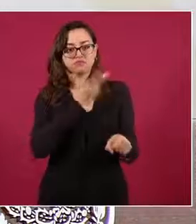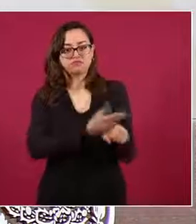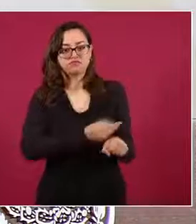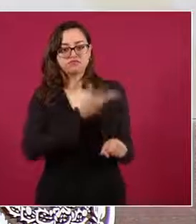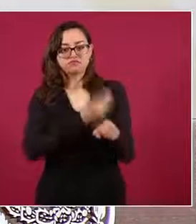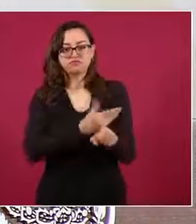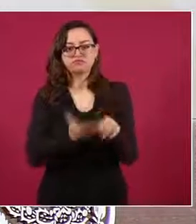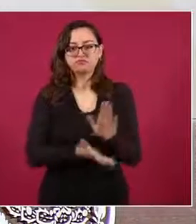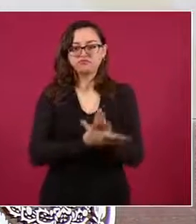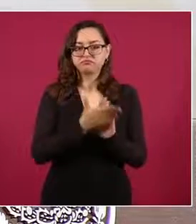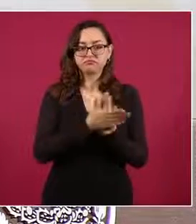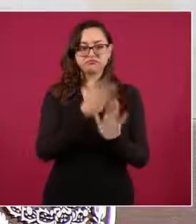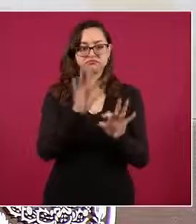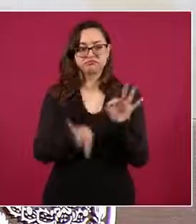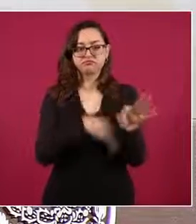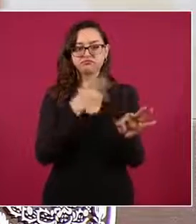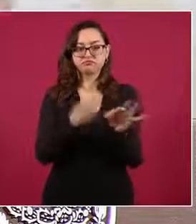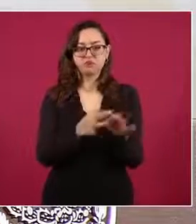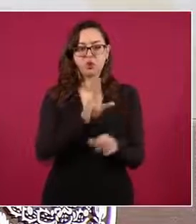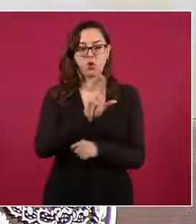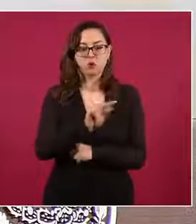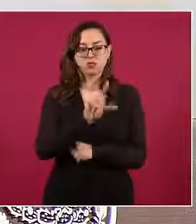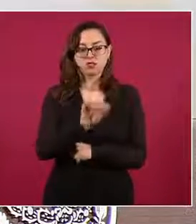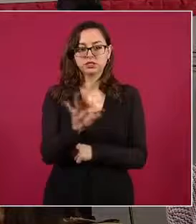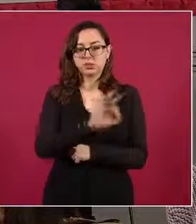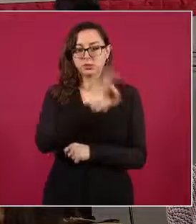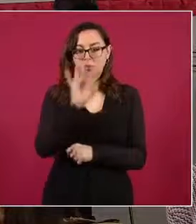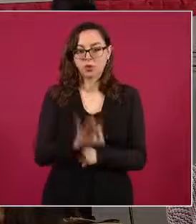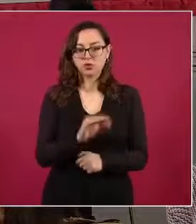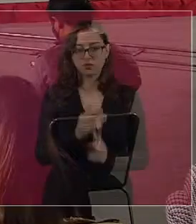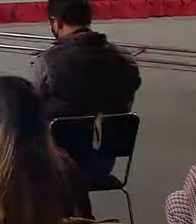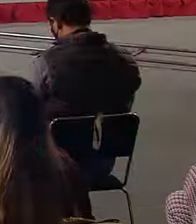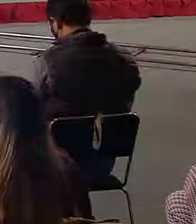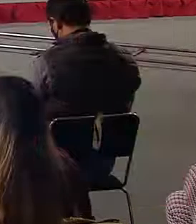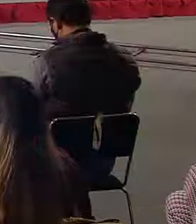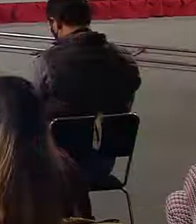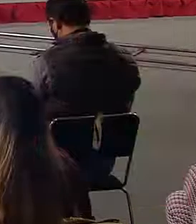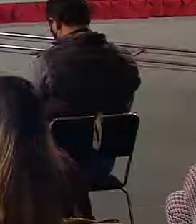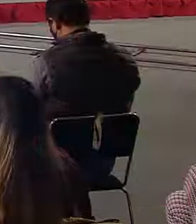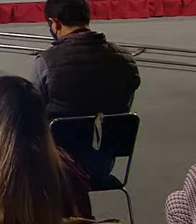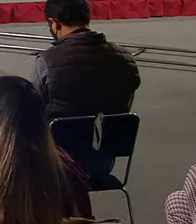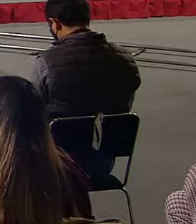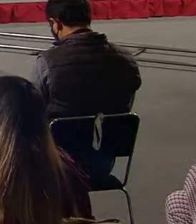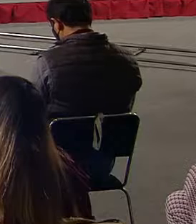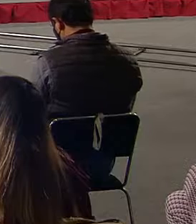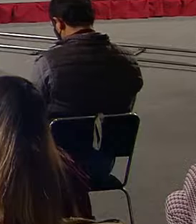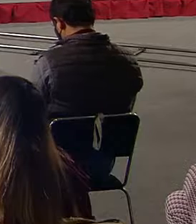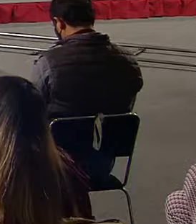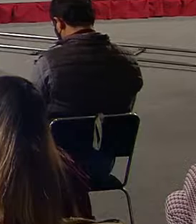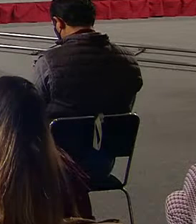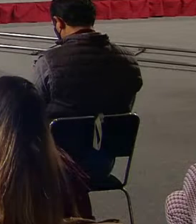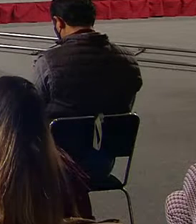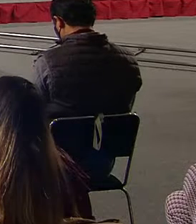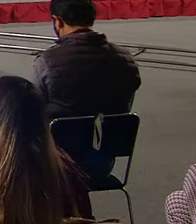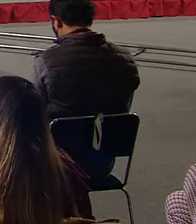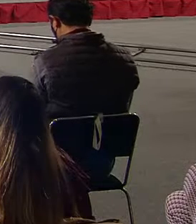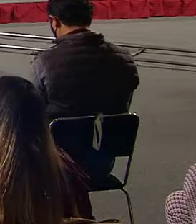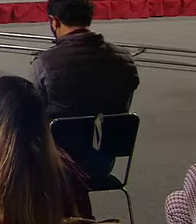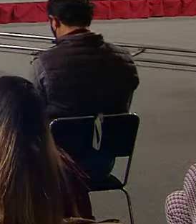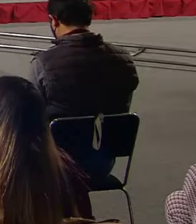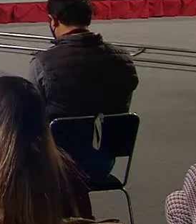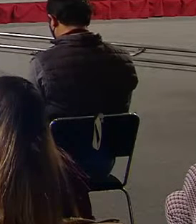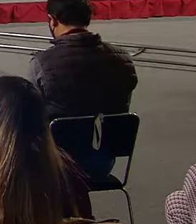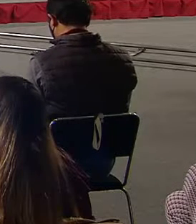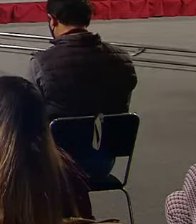un 80% tenemos en el avance de la rehabilitación de centros de salud por parte del INSABI. Y en abasto tenemos un reporte